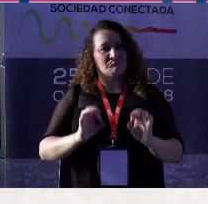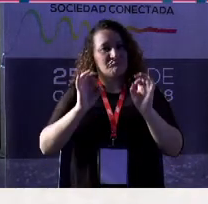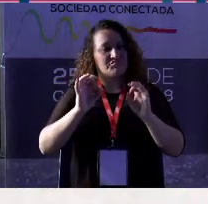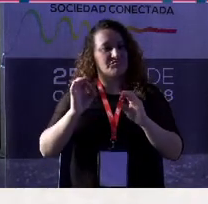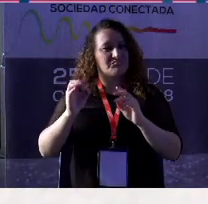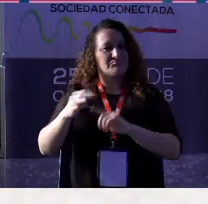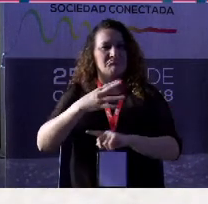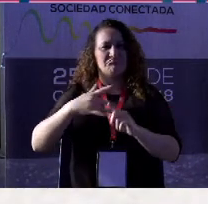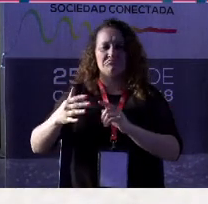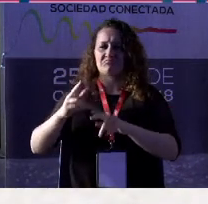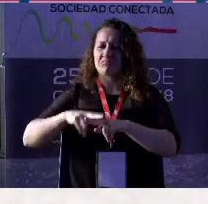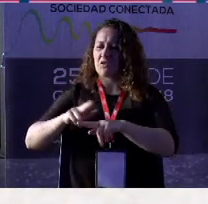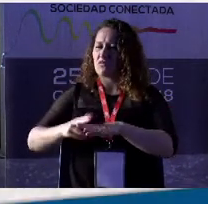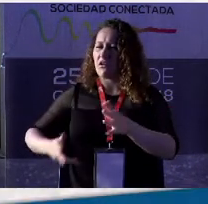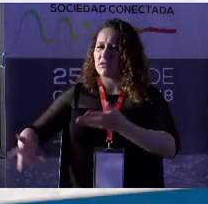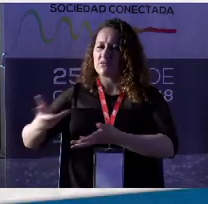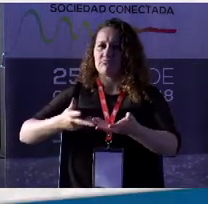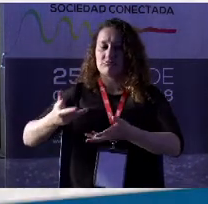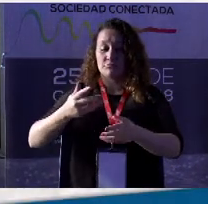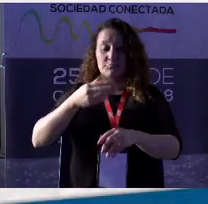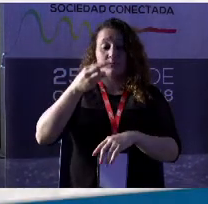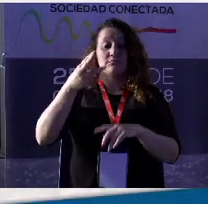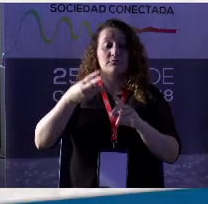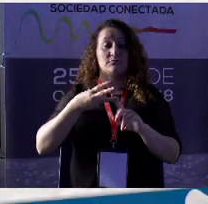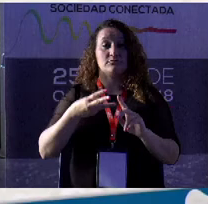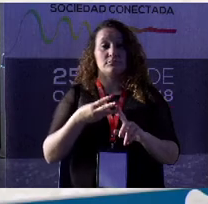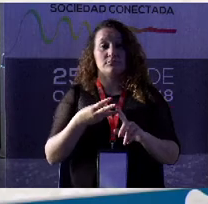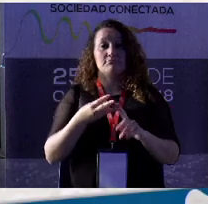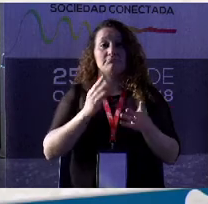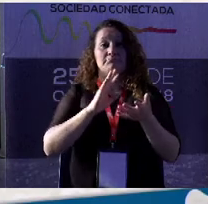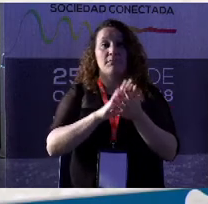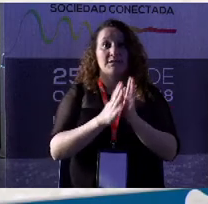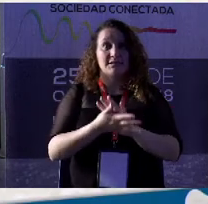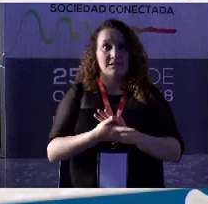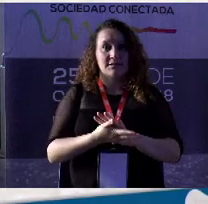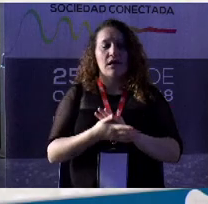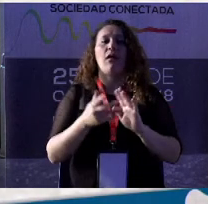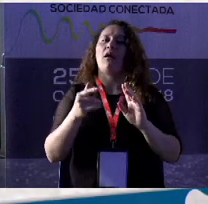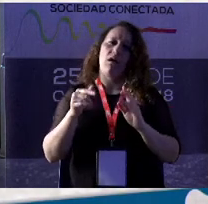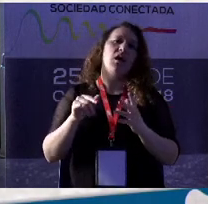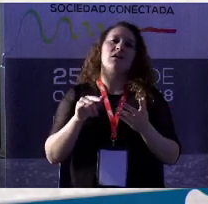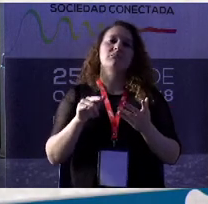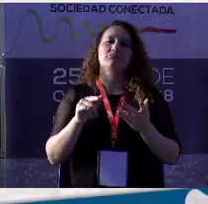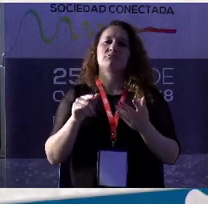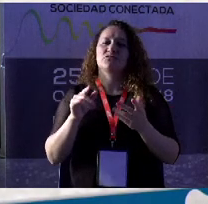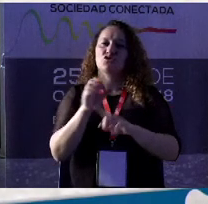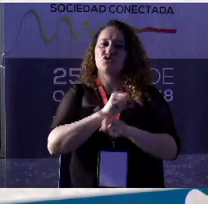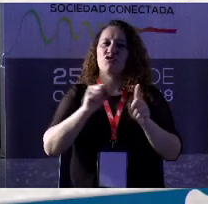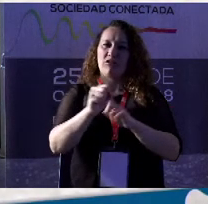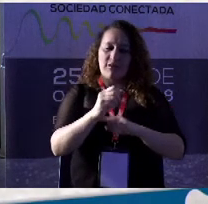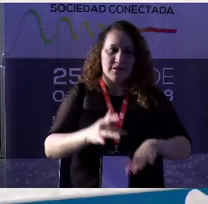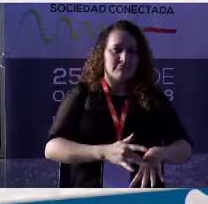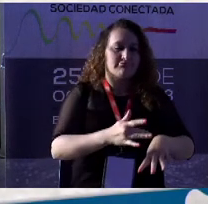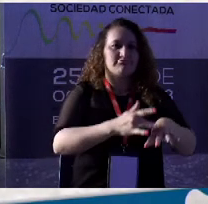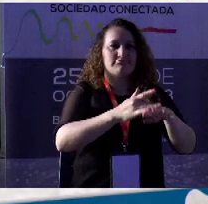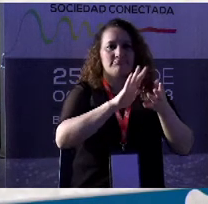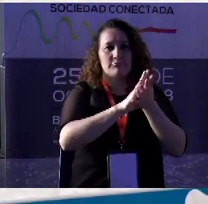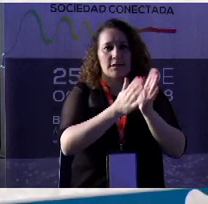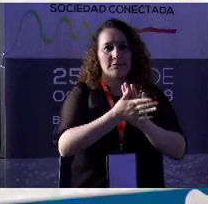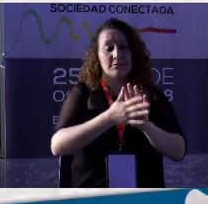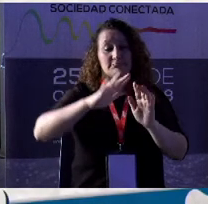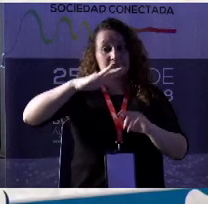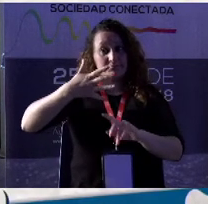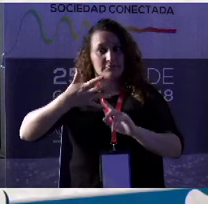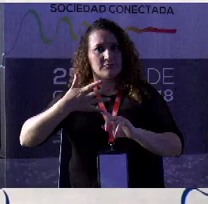sociedades pacíficas alianzas crear una alianza mundial entre los diferentes actores